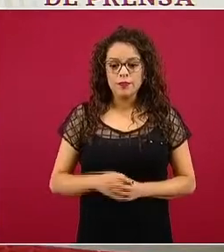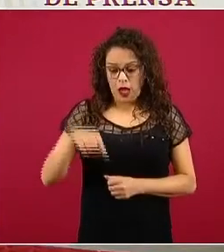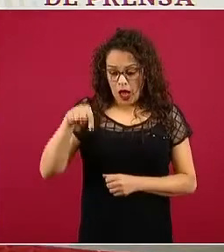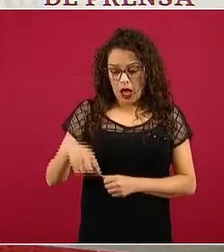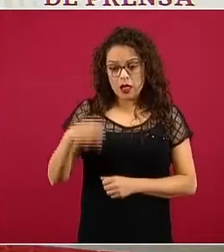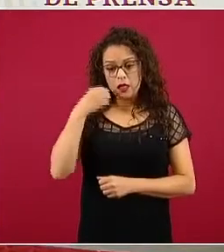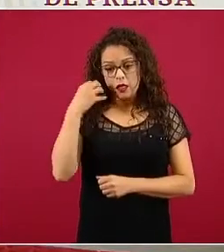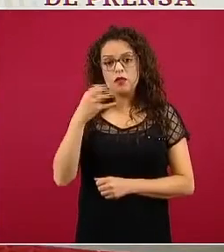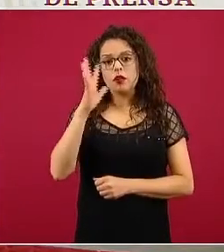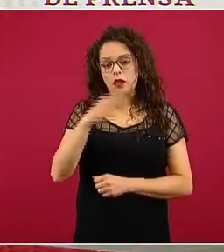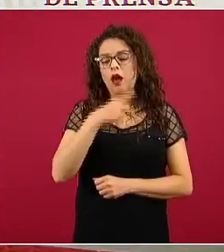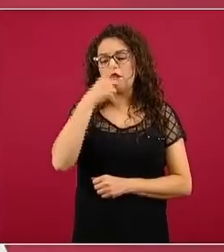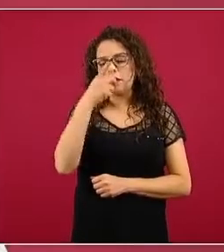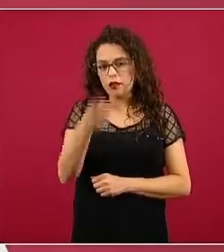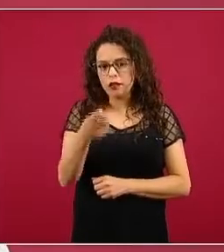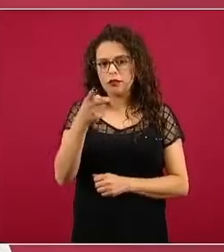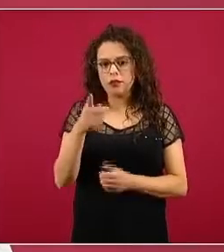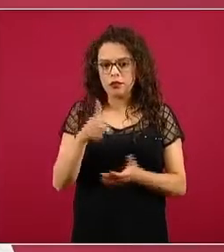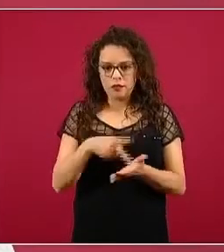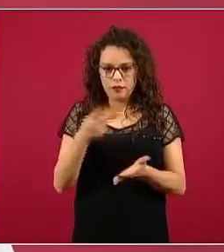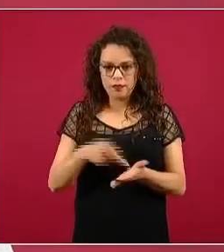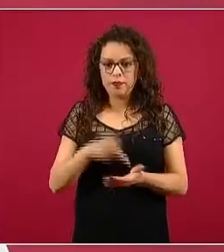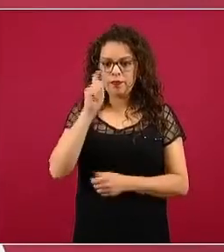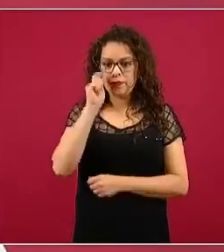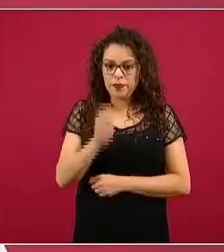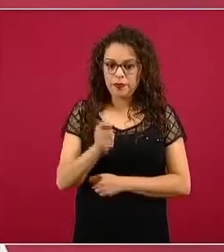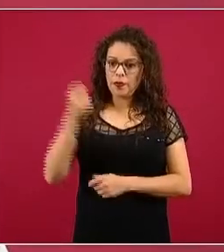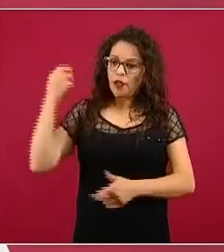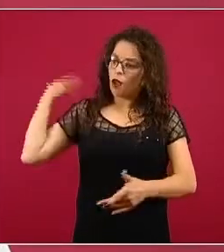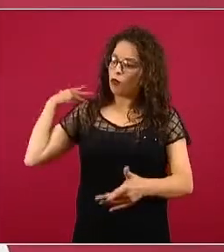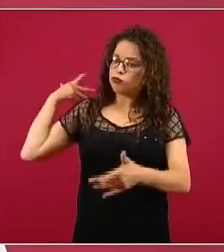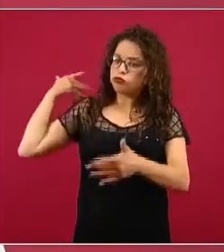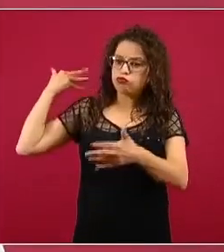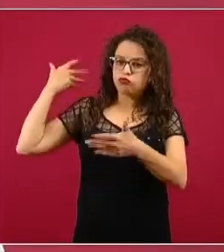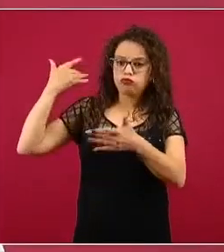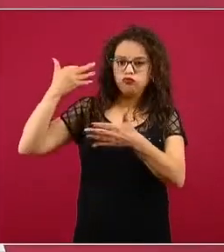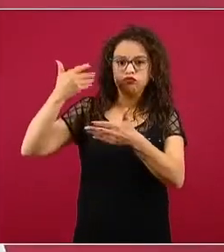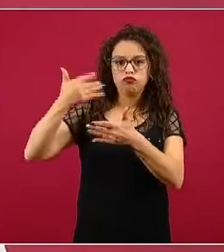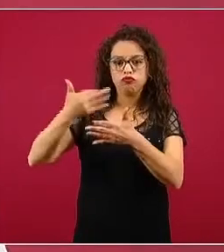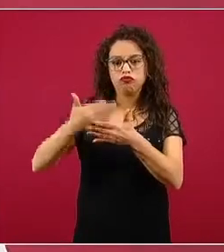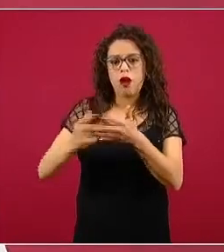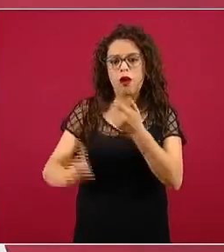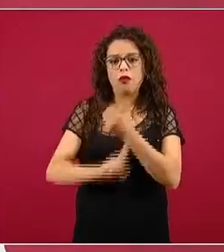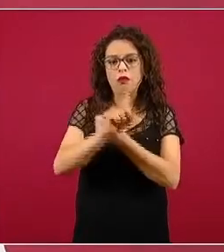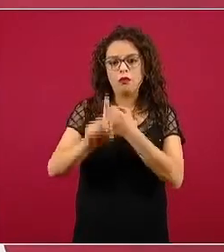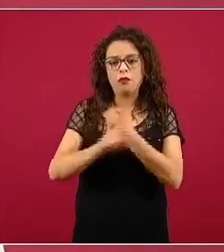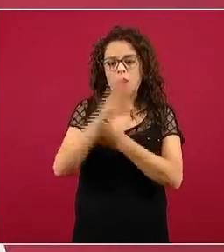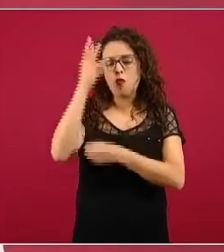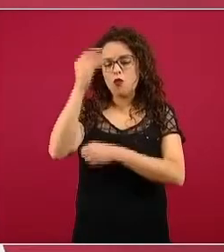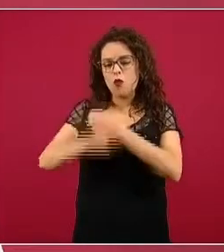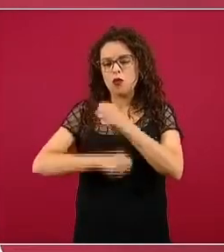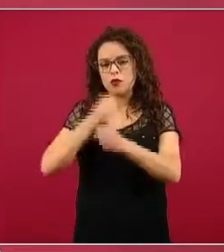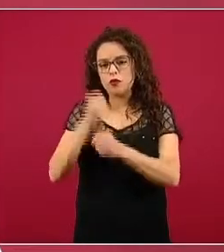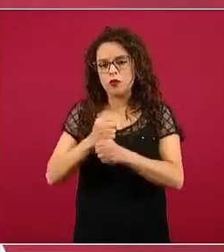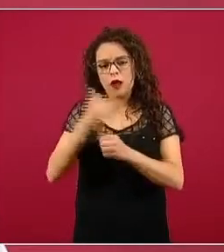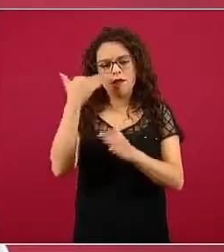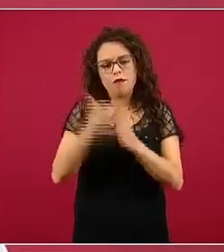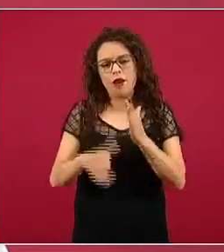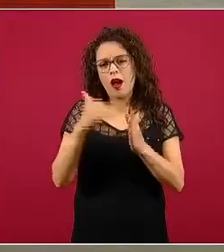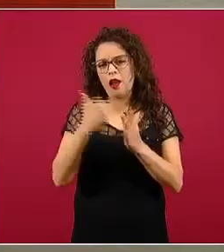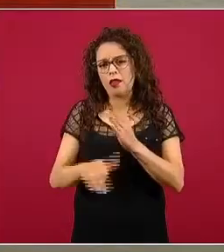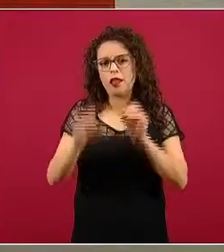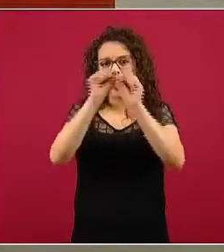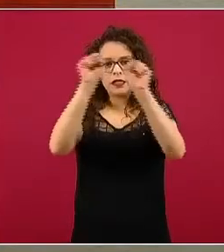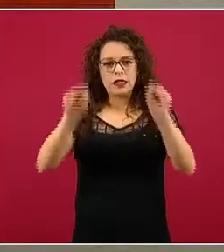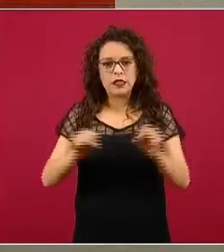que dentro de los rezagos históricos que el Sistema Nacional de Salud ha tenido, específicamente que tiene que